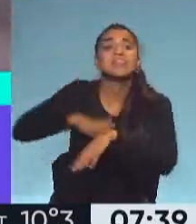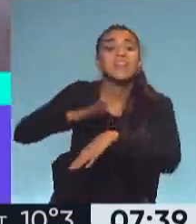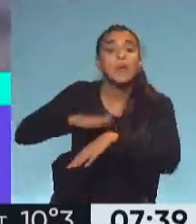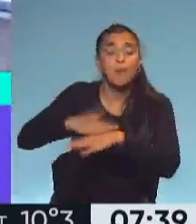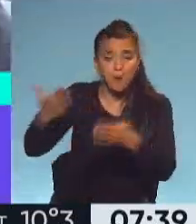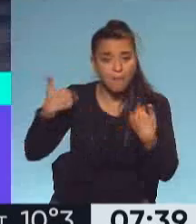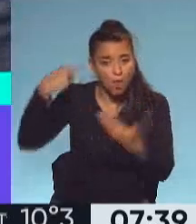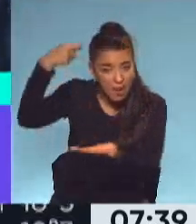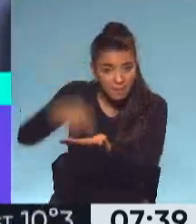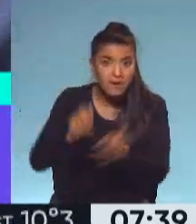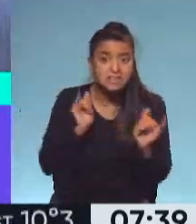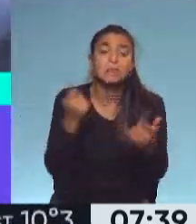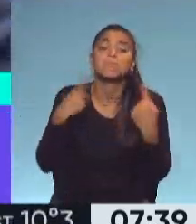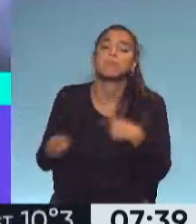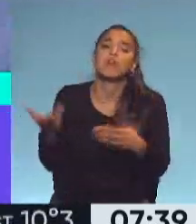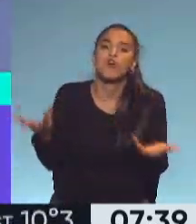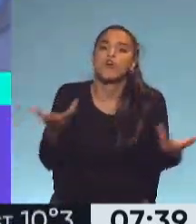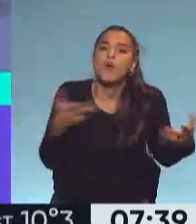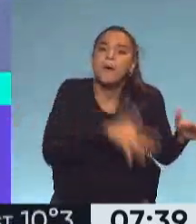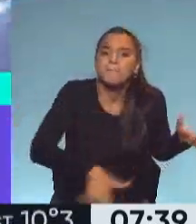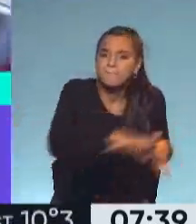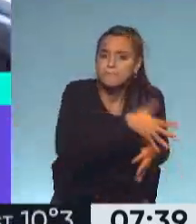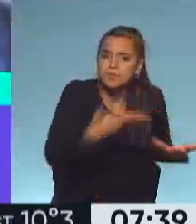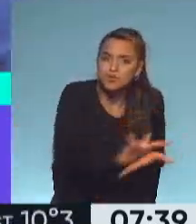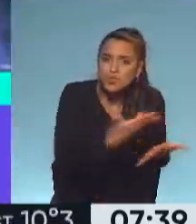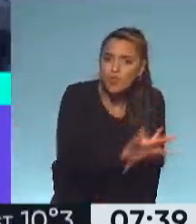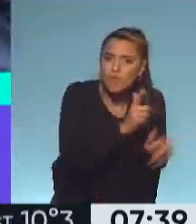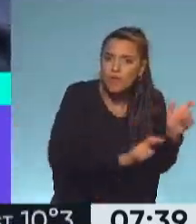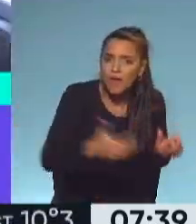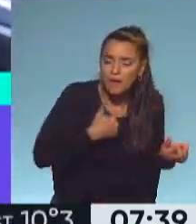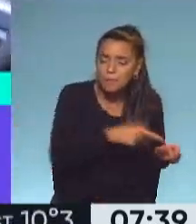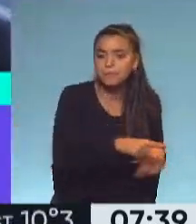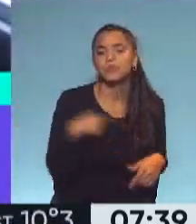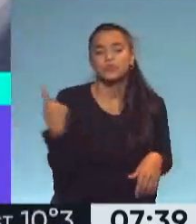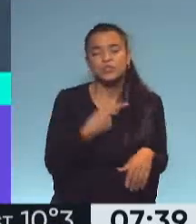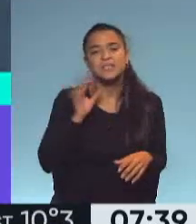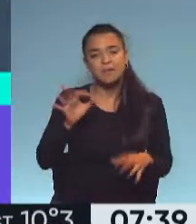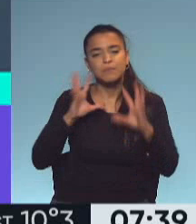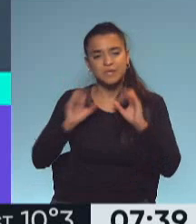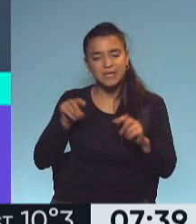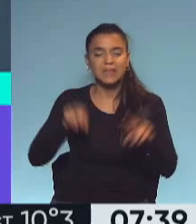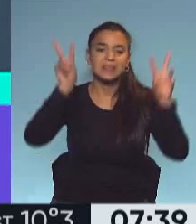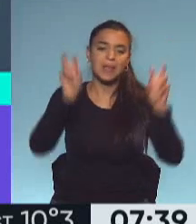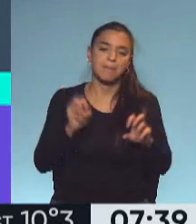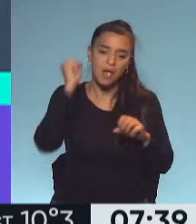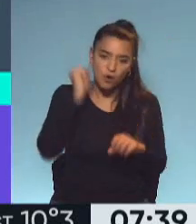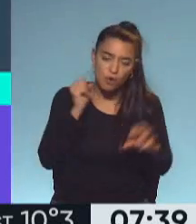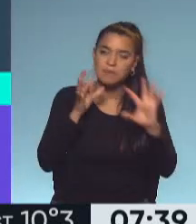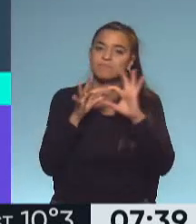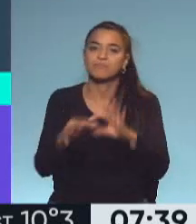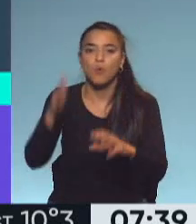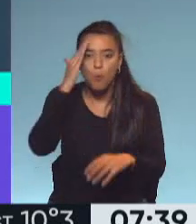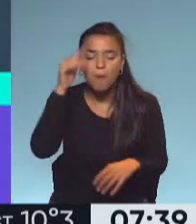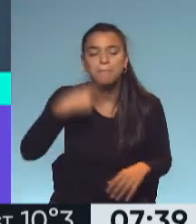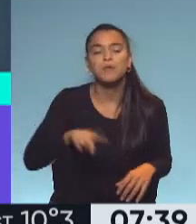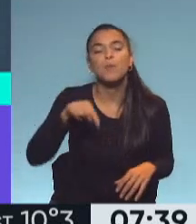pero no a costa del sacrificio de los argentinos. Secretario, sabemos que es un tema de economía y, claro, del ministro Guzmán, pero